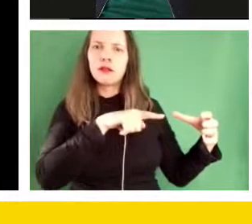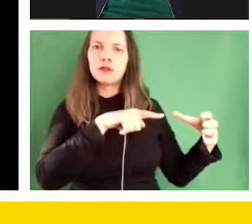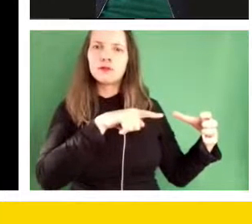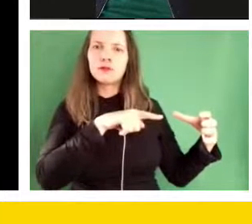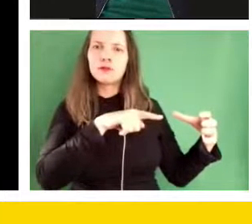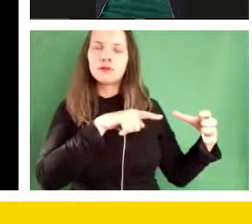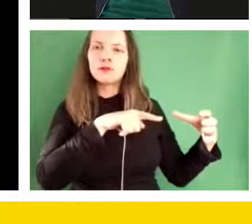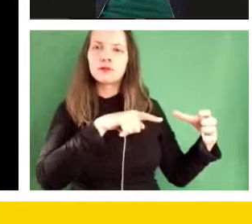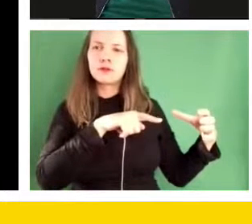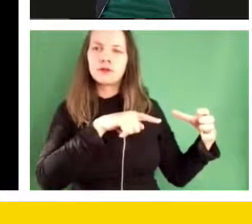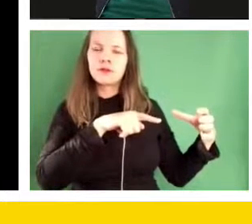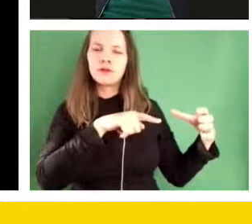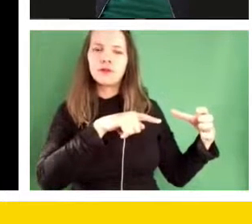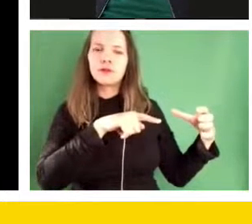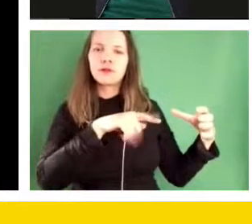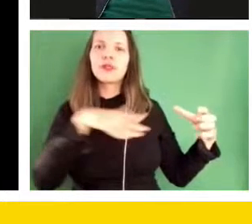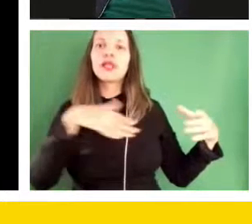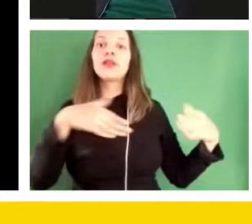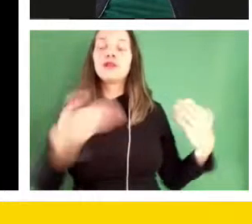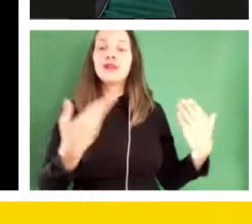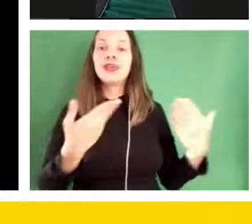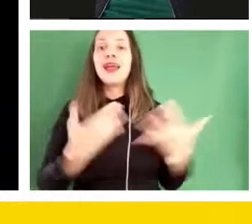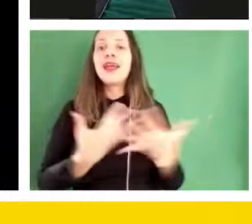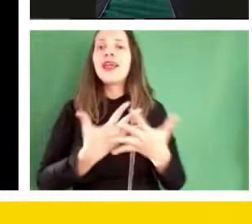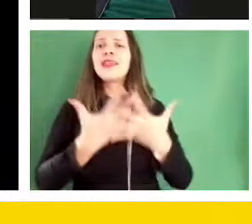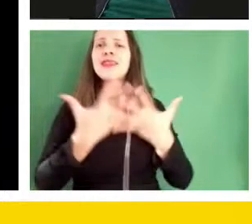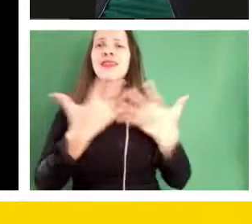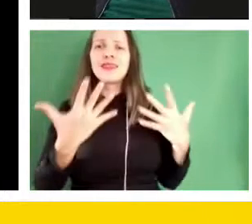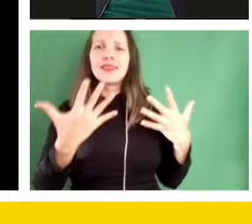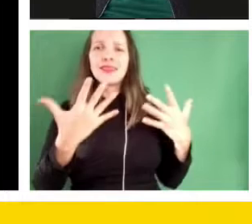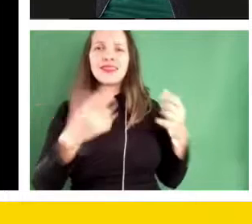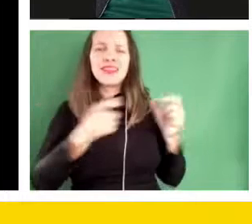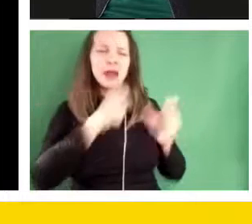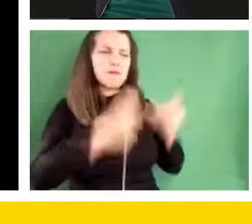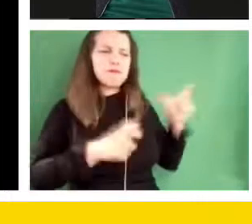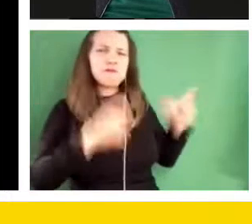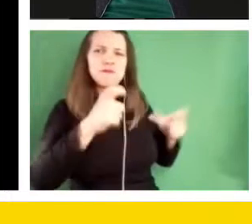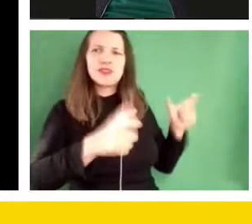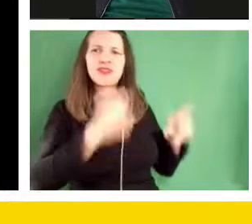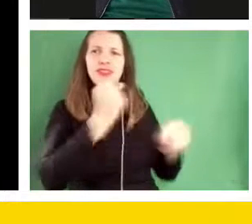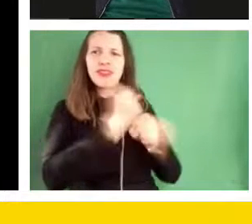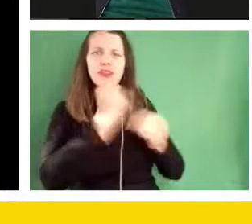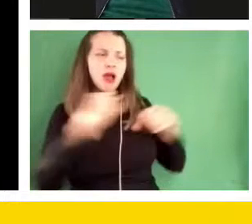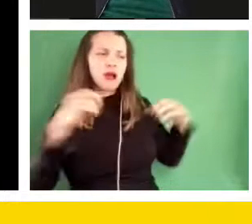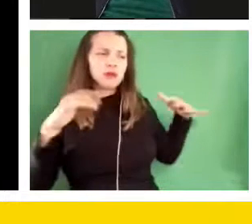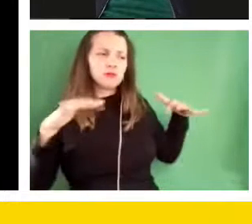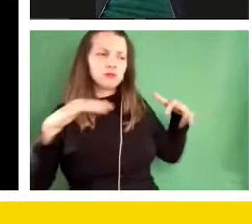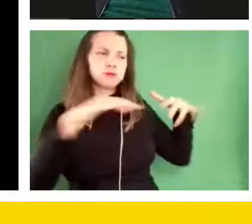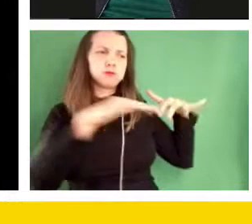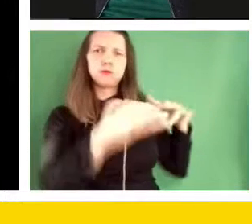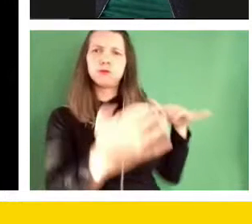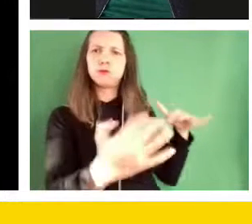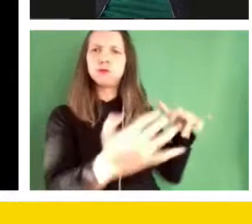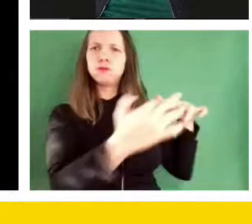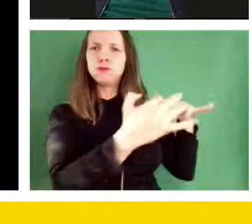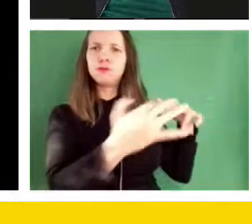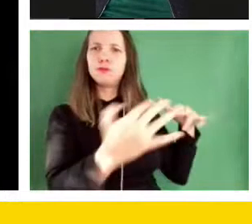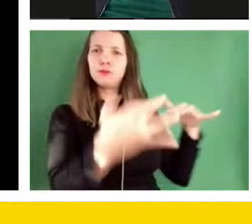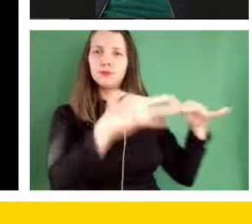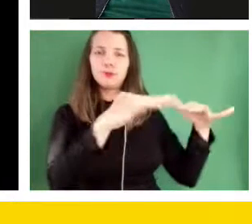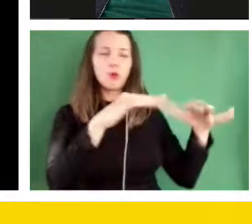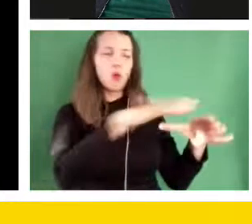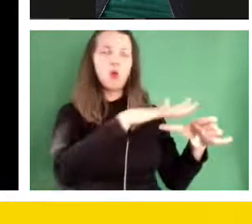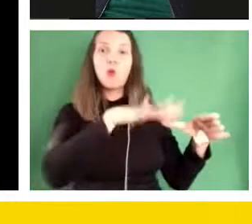durante el día vienen a trabajar el distrito por lo menos unas 100 a 120 mil personas más, vienen a hacer algún tipo